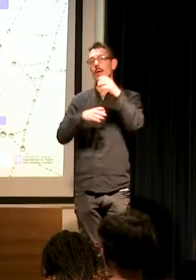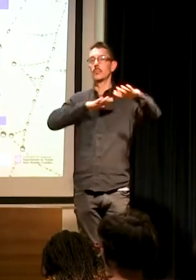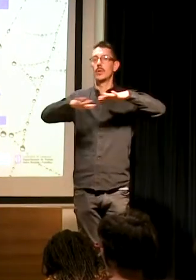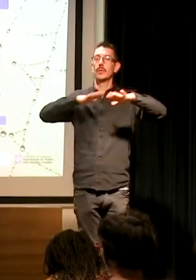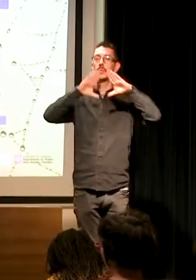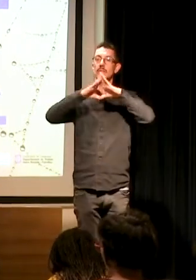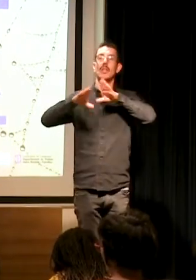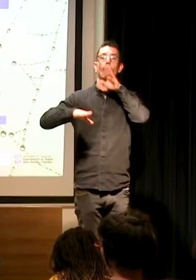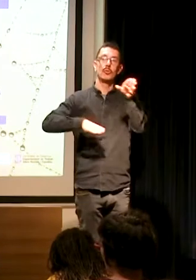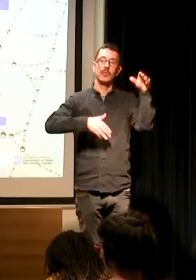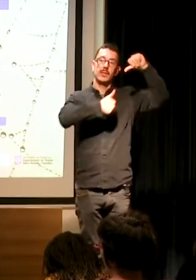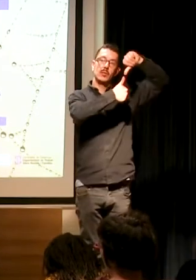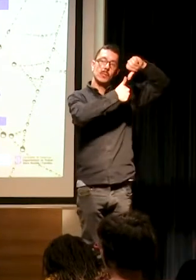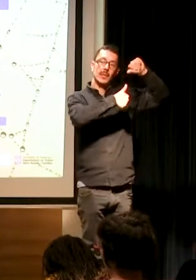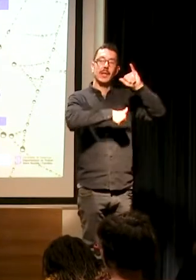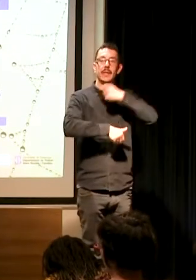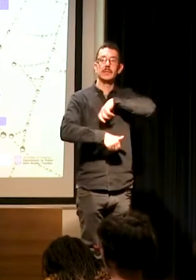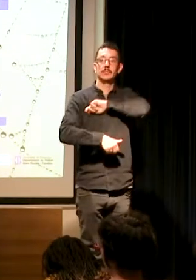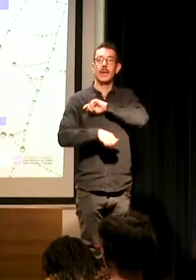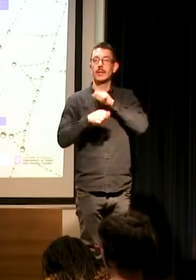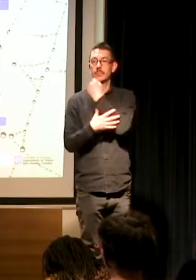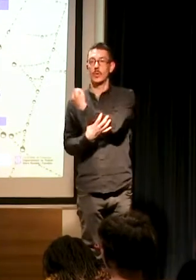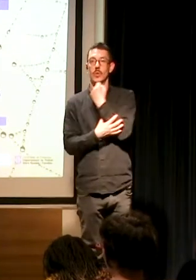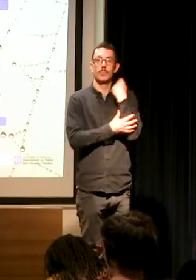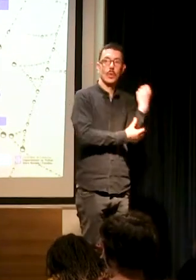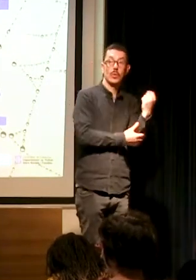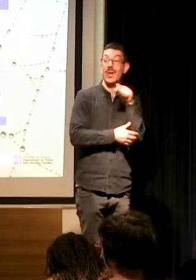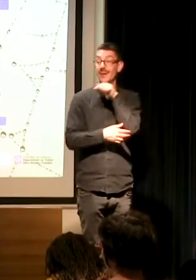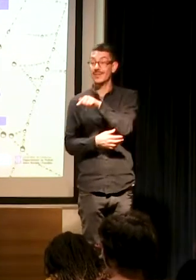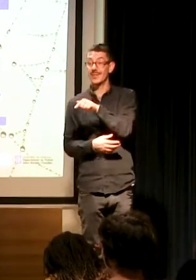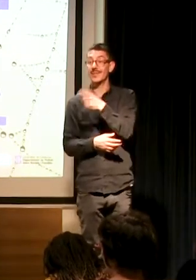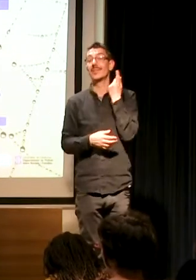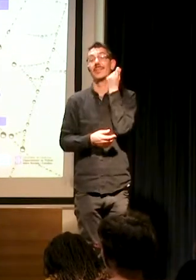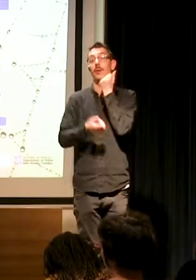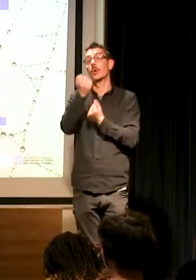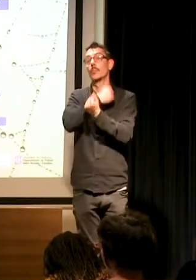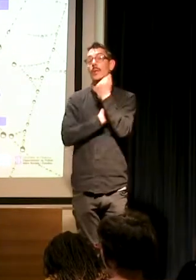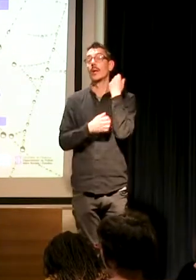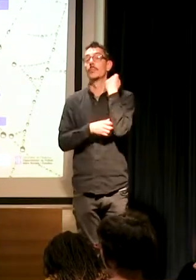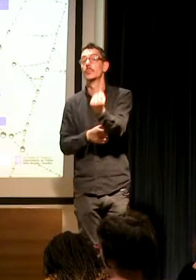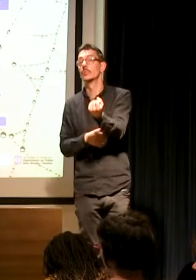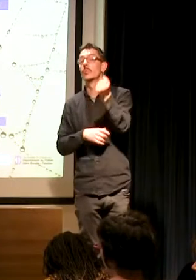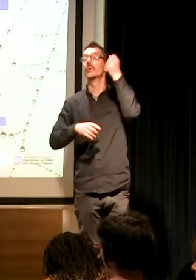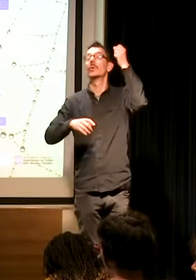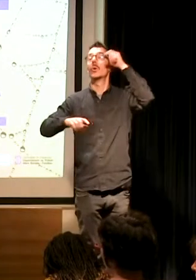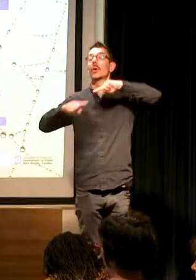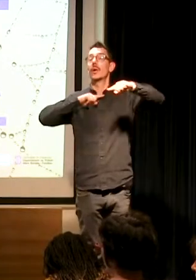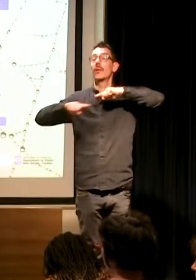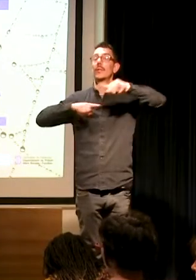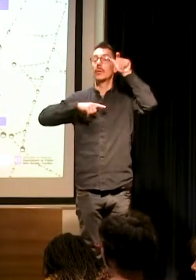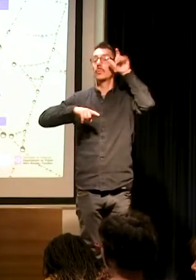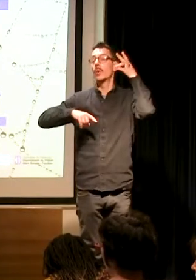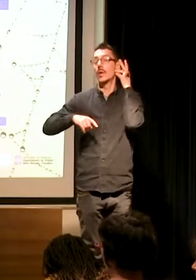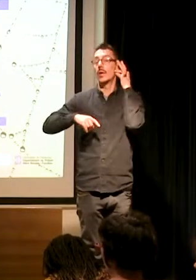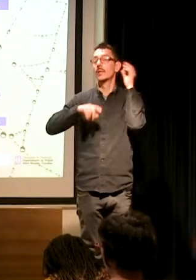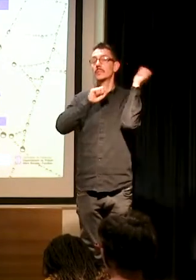en Centroamérica y en el Estado español, y aquí principalmente apoyamos económicamente con financiación a organizaciones de mujeres migrantes. Entonces yo creo que